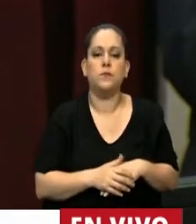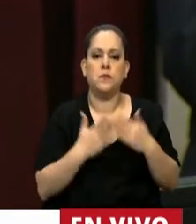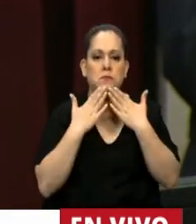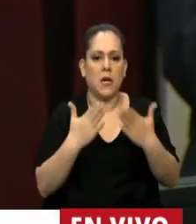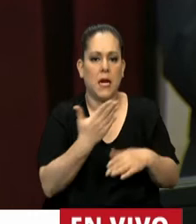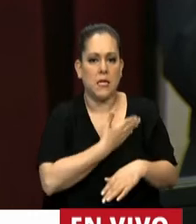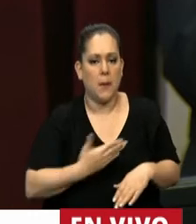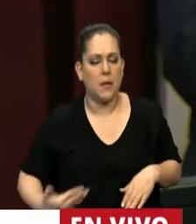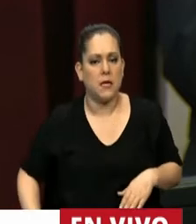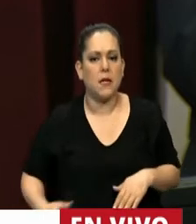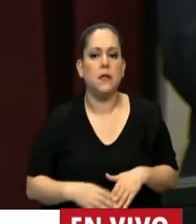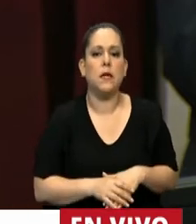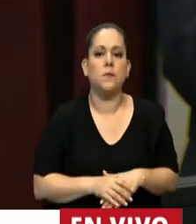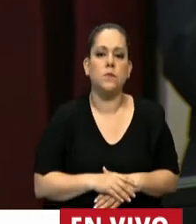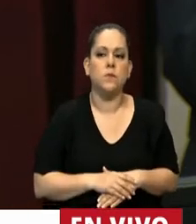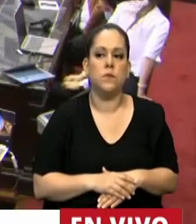Gracias, Presidente.